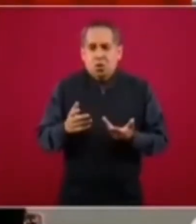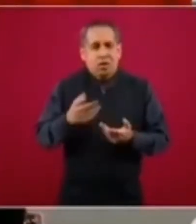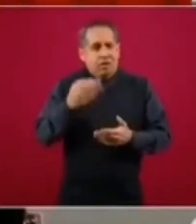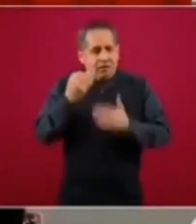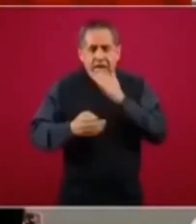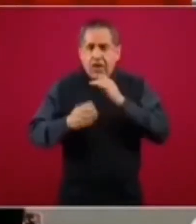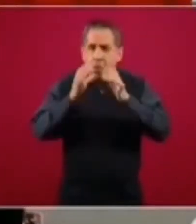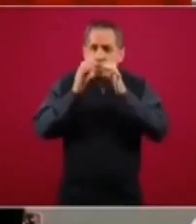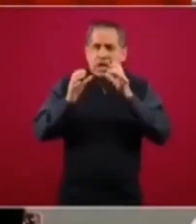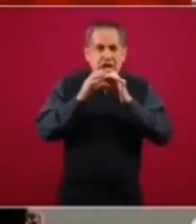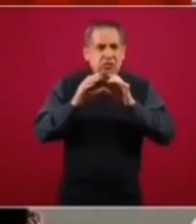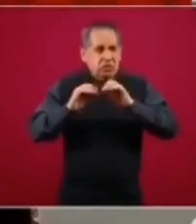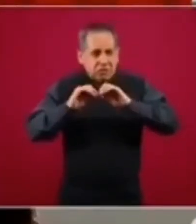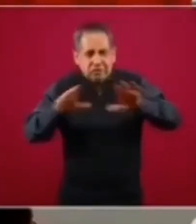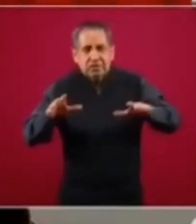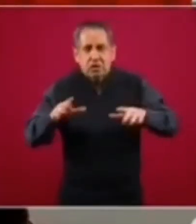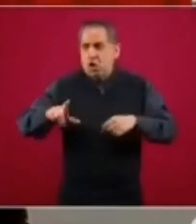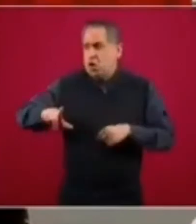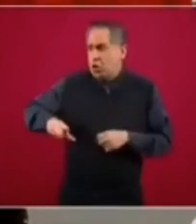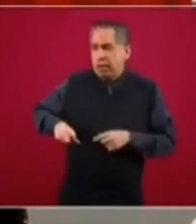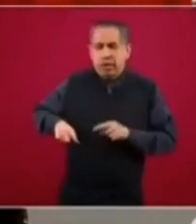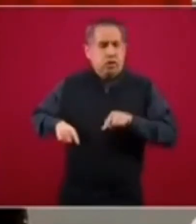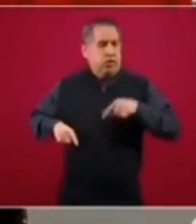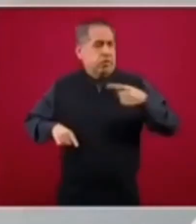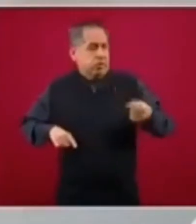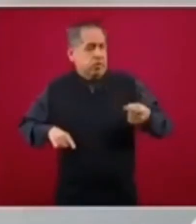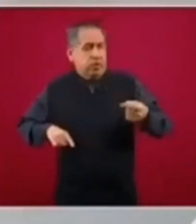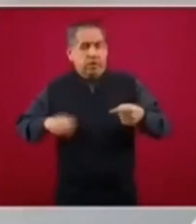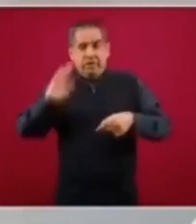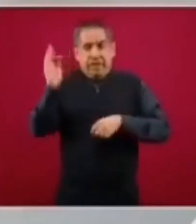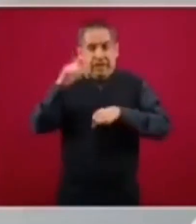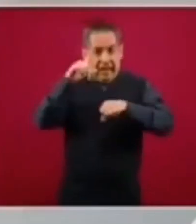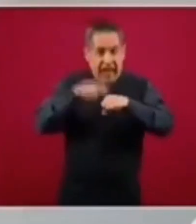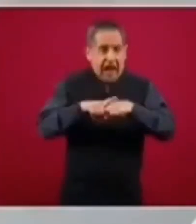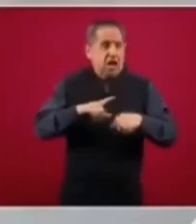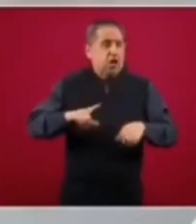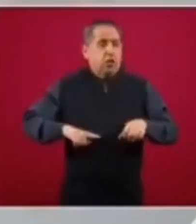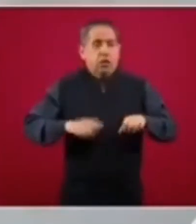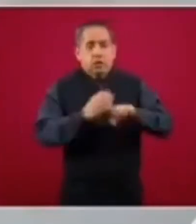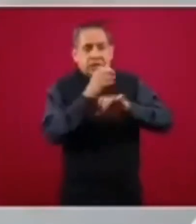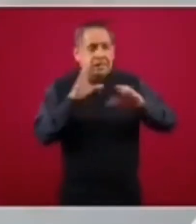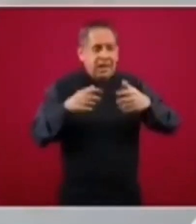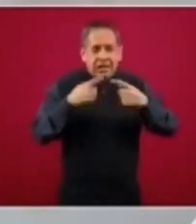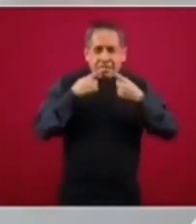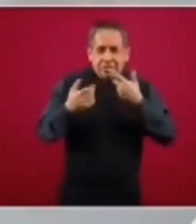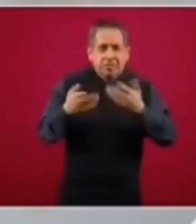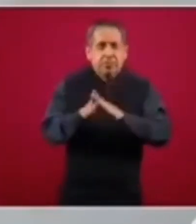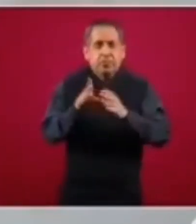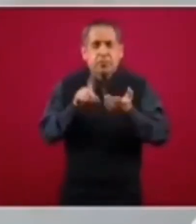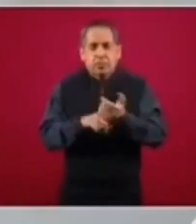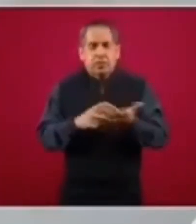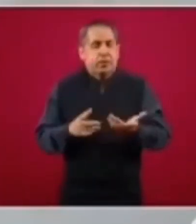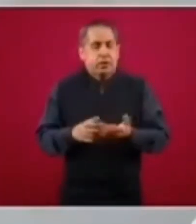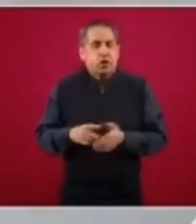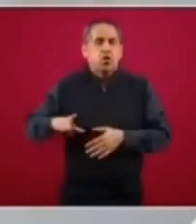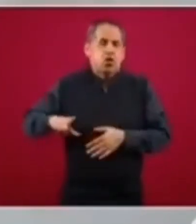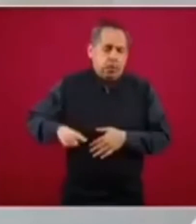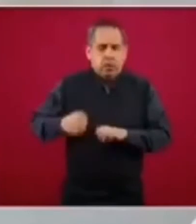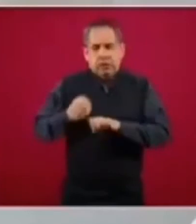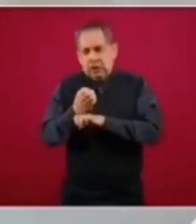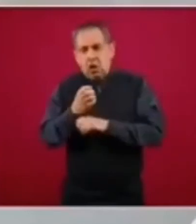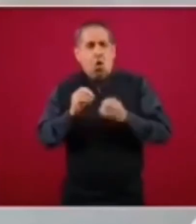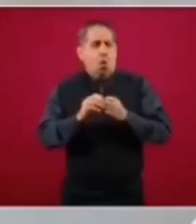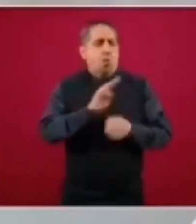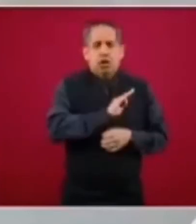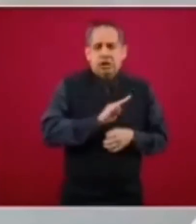de comunicación entre el gobierno local y la población, y me refiero al gobierno tanto del Estado como